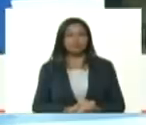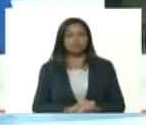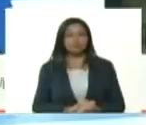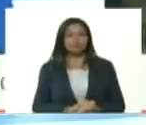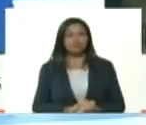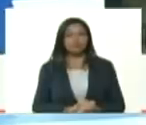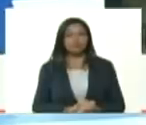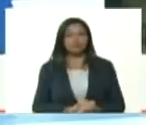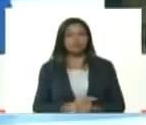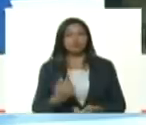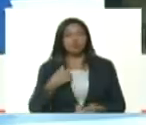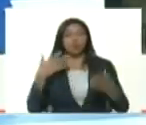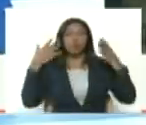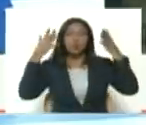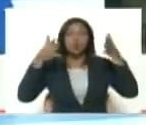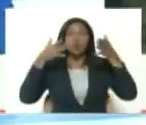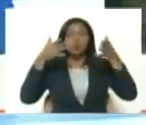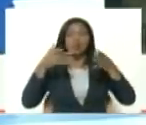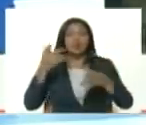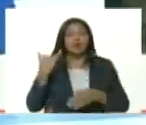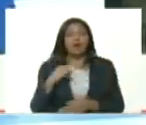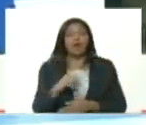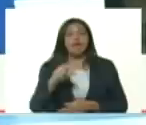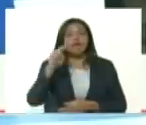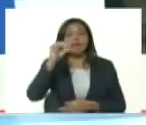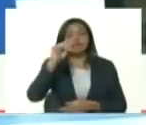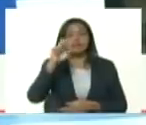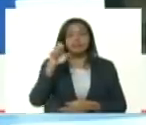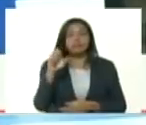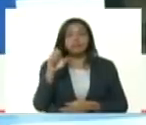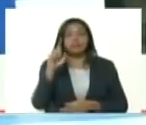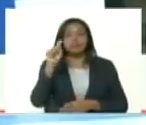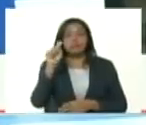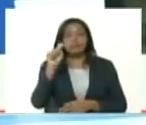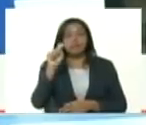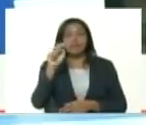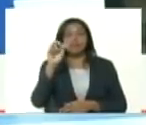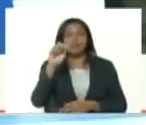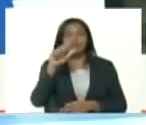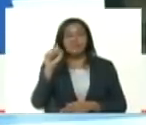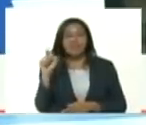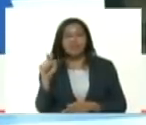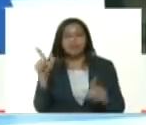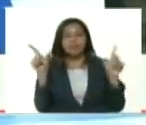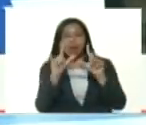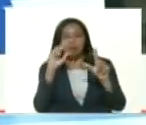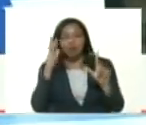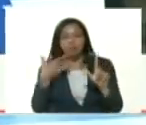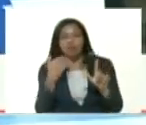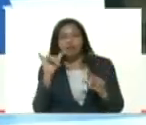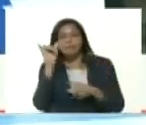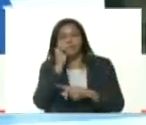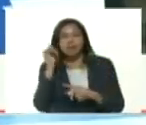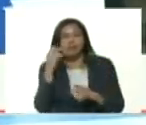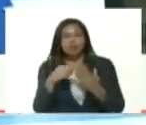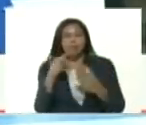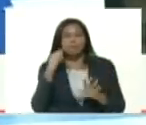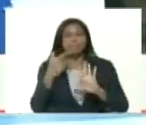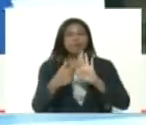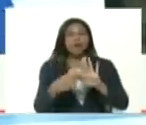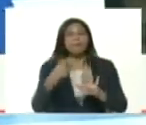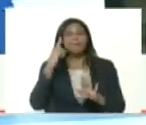Les recomiendo a los que tengan Netflix, que son muchos en Venezuela, ¿verdad?, que vean la serie Bolívar.